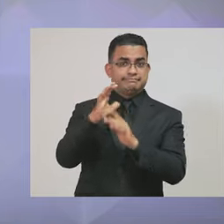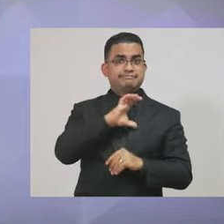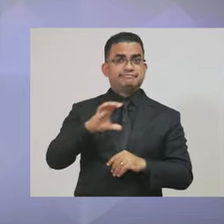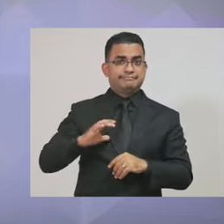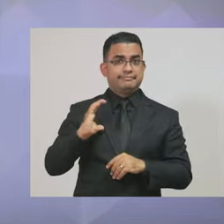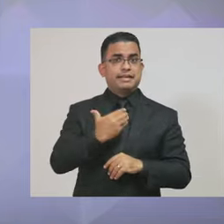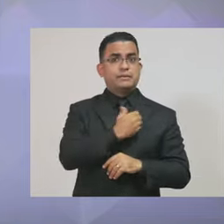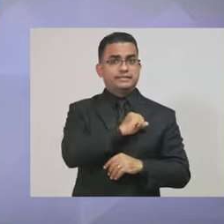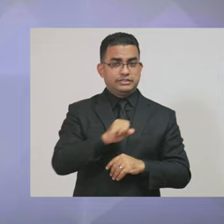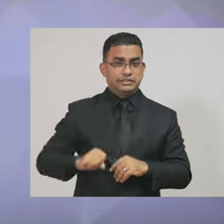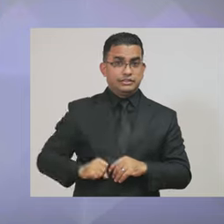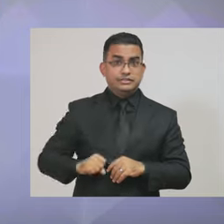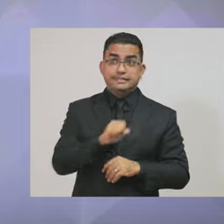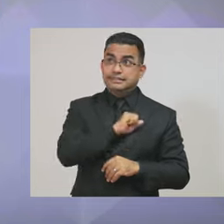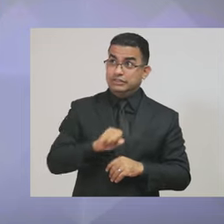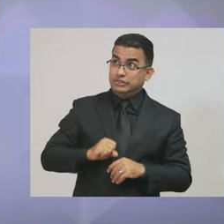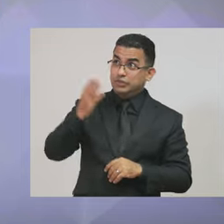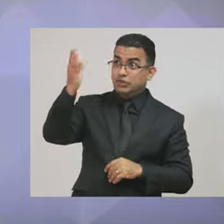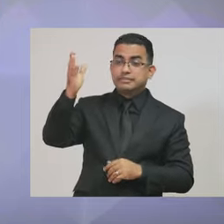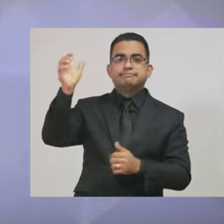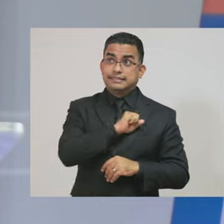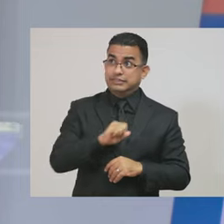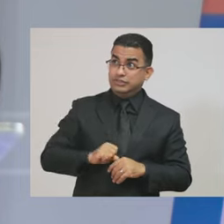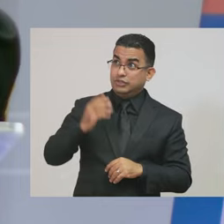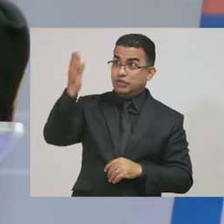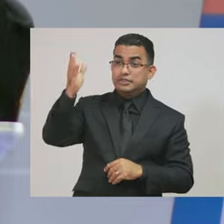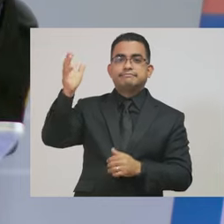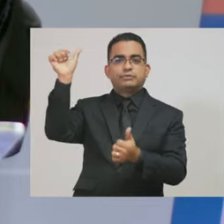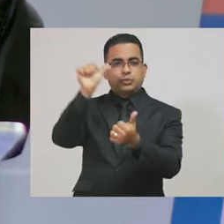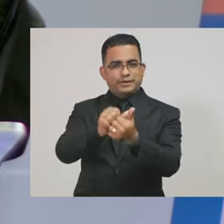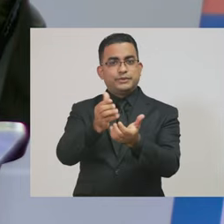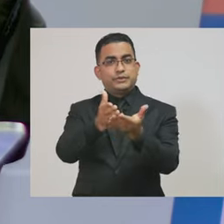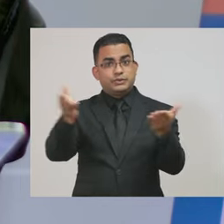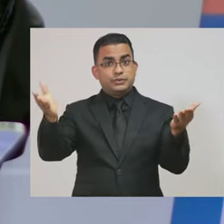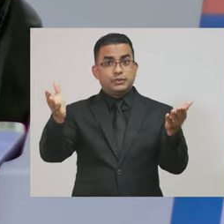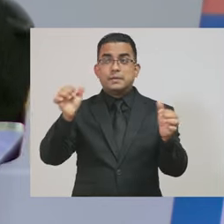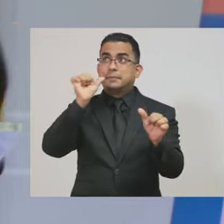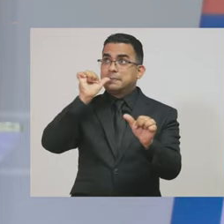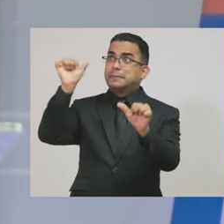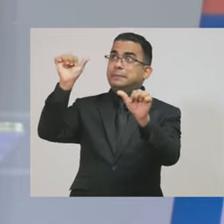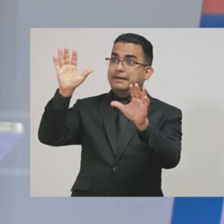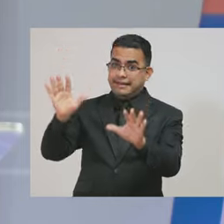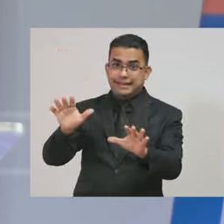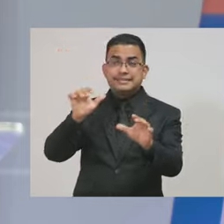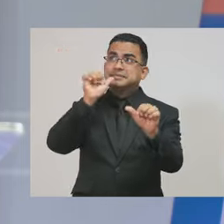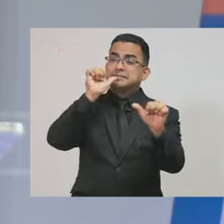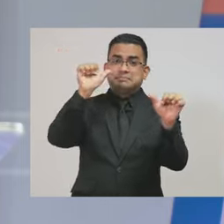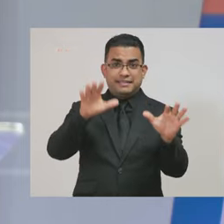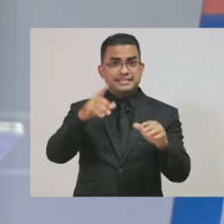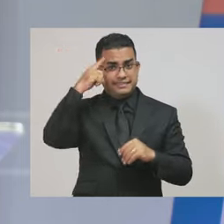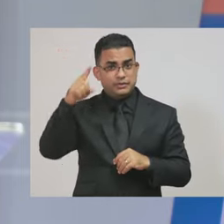hemos recibido por jesucristo nuestro señor el señor esté con ustedes la